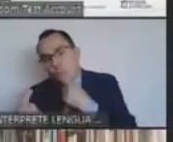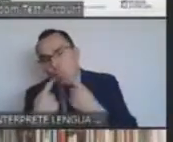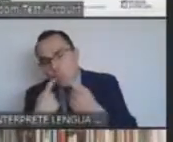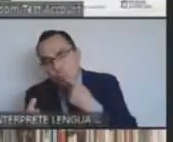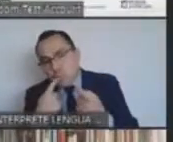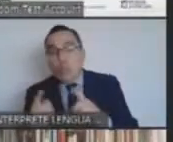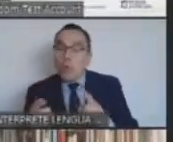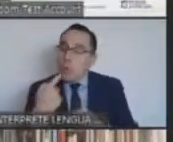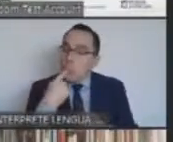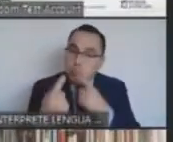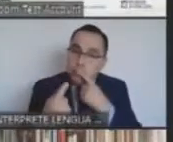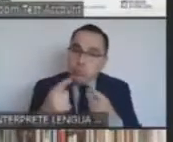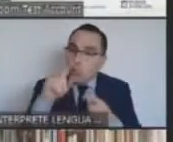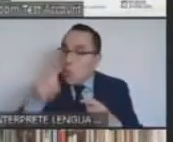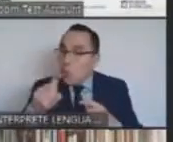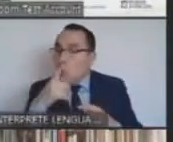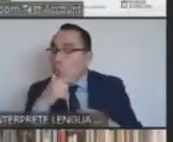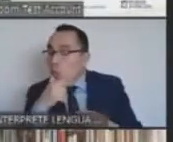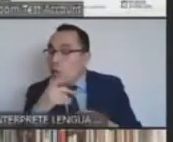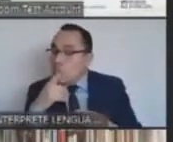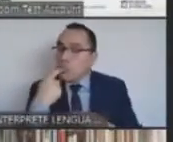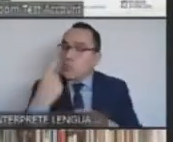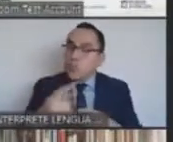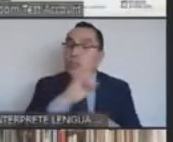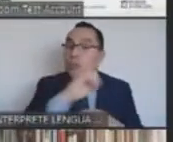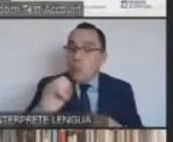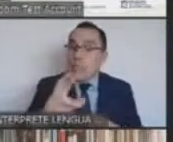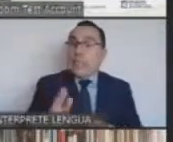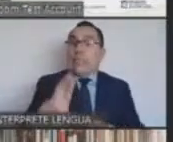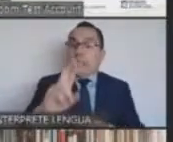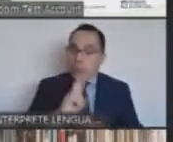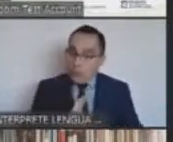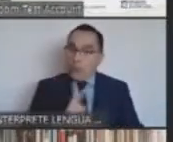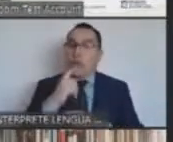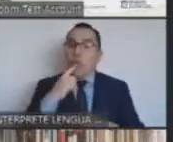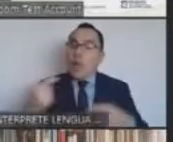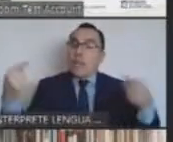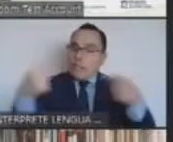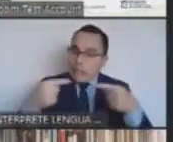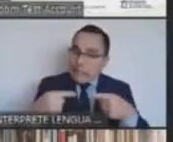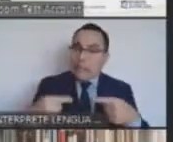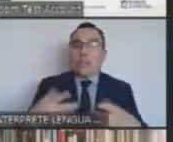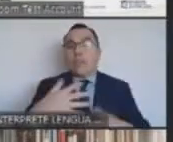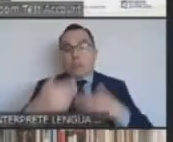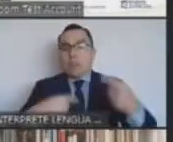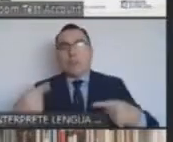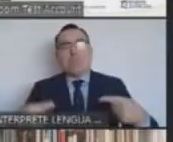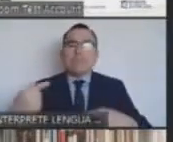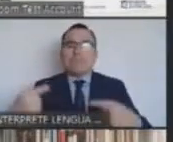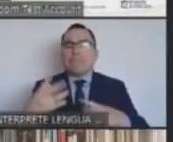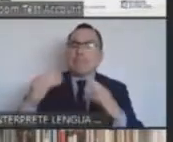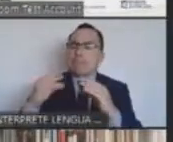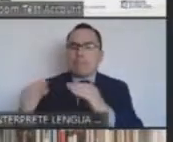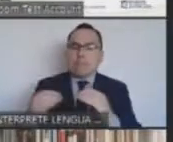ello. Serán contestadas y discutidas al final de las exposiciones.